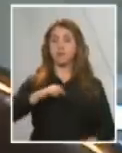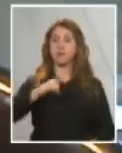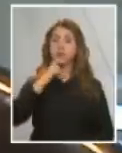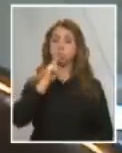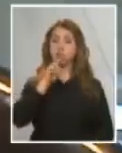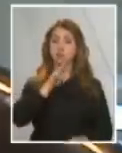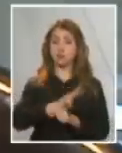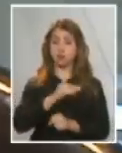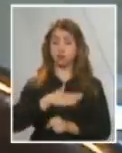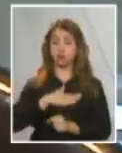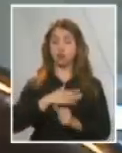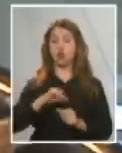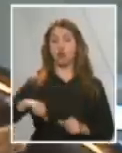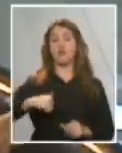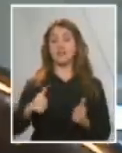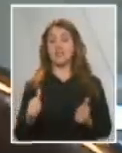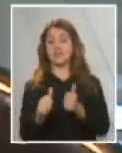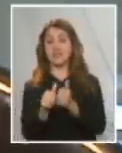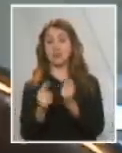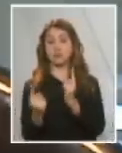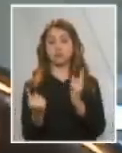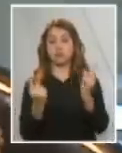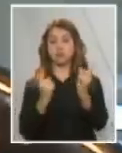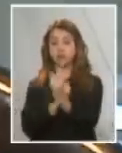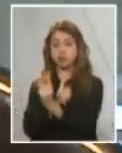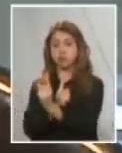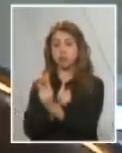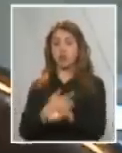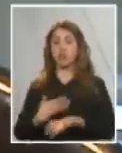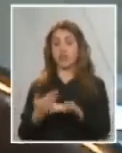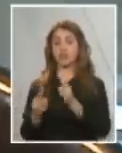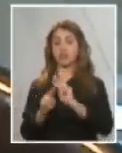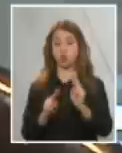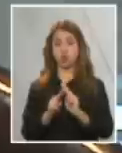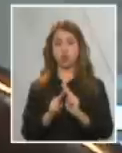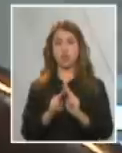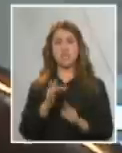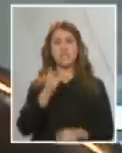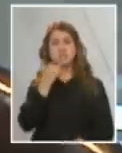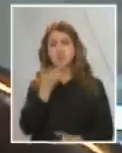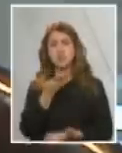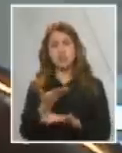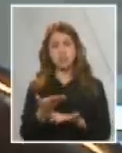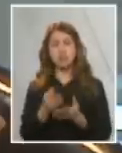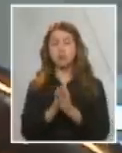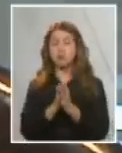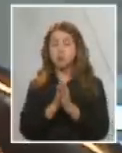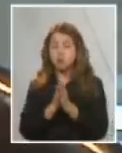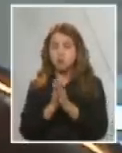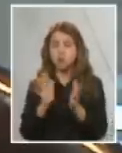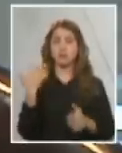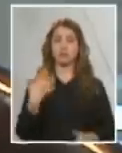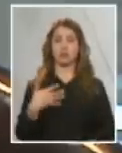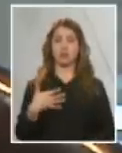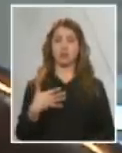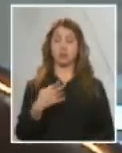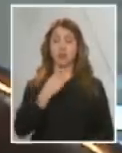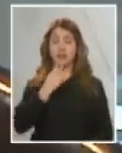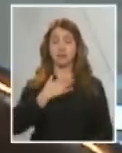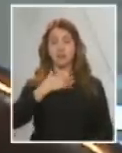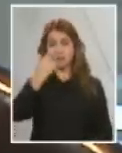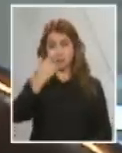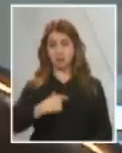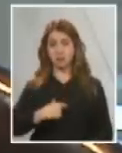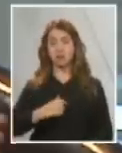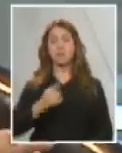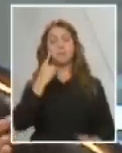los jóvenes se acercan y se ponen en el lugar de otro y están dando soluciones tan sencillas, pero que son tan importantes, a